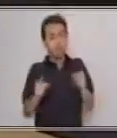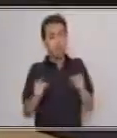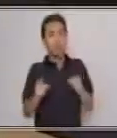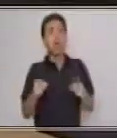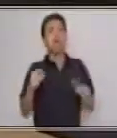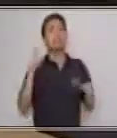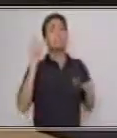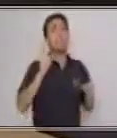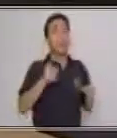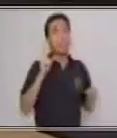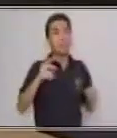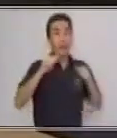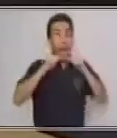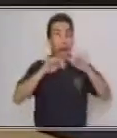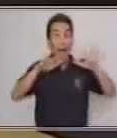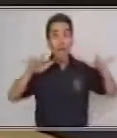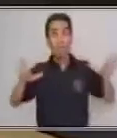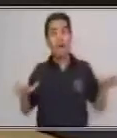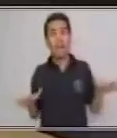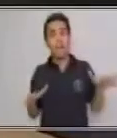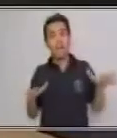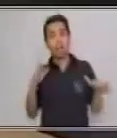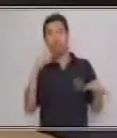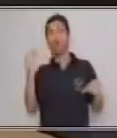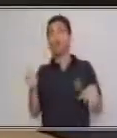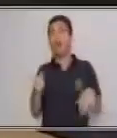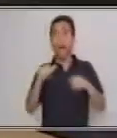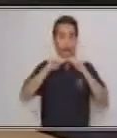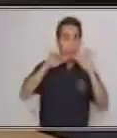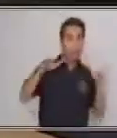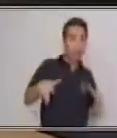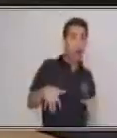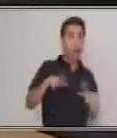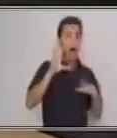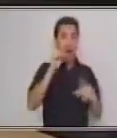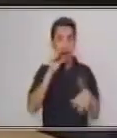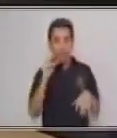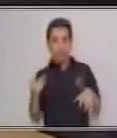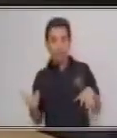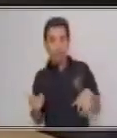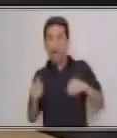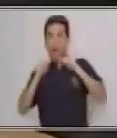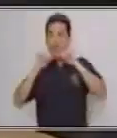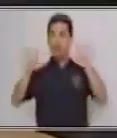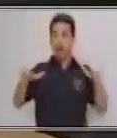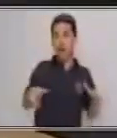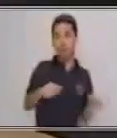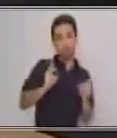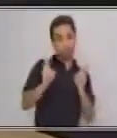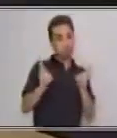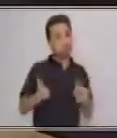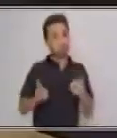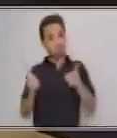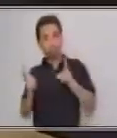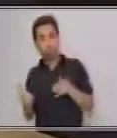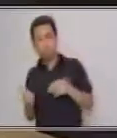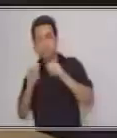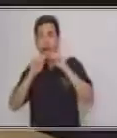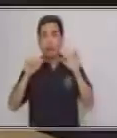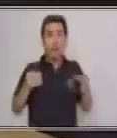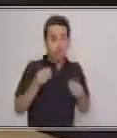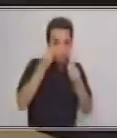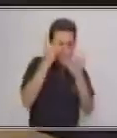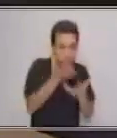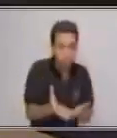con características de humanos. Hablan, conversan, tienen ciertos valores que nos quieren enseñar.